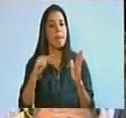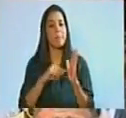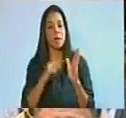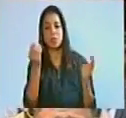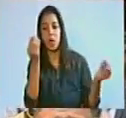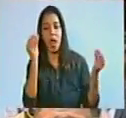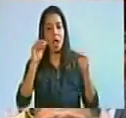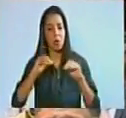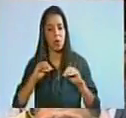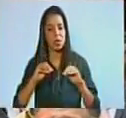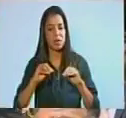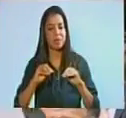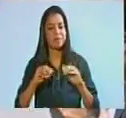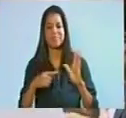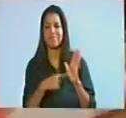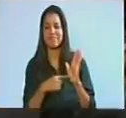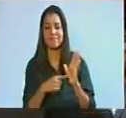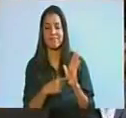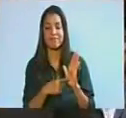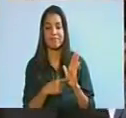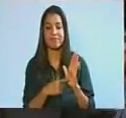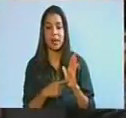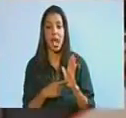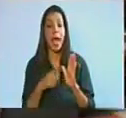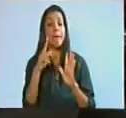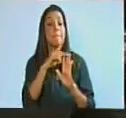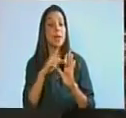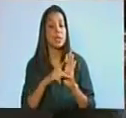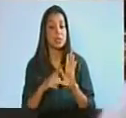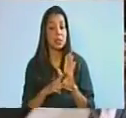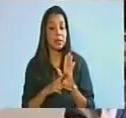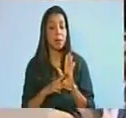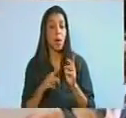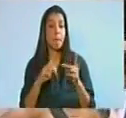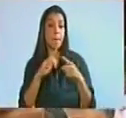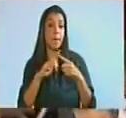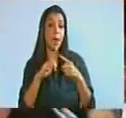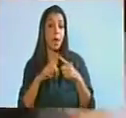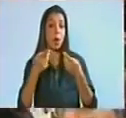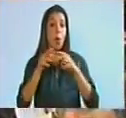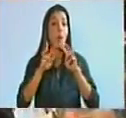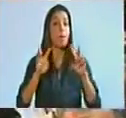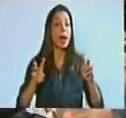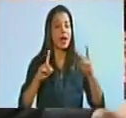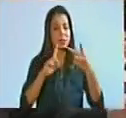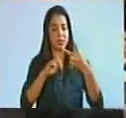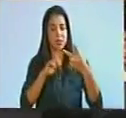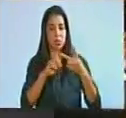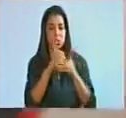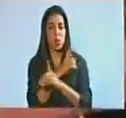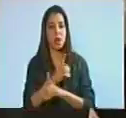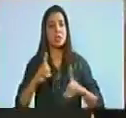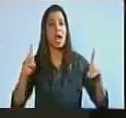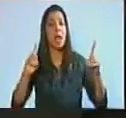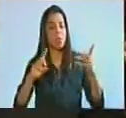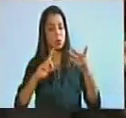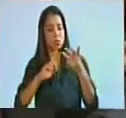acordados que se fundamenta en varios principios: la paz, la democracia,